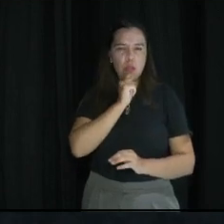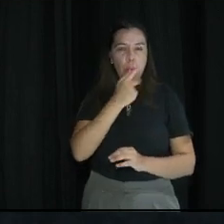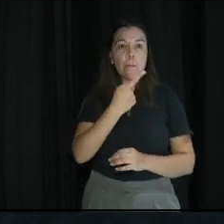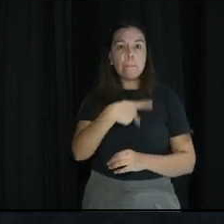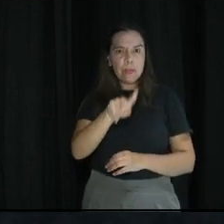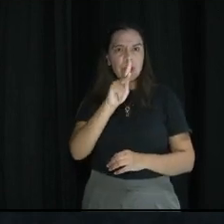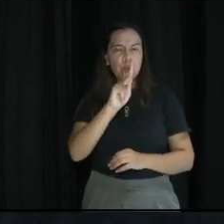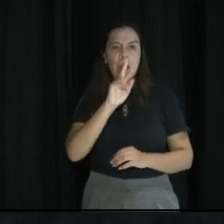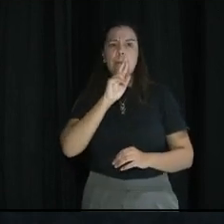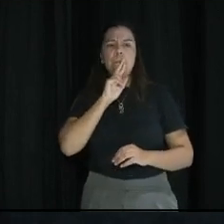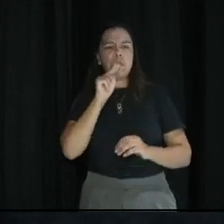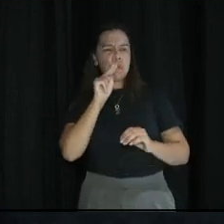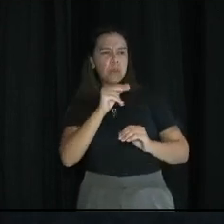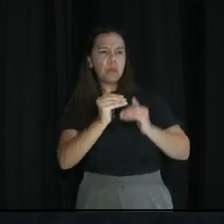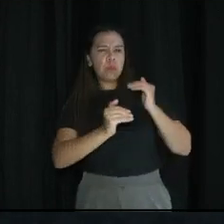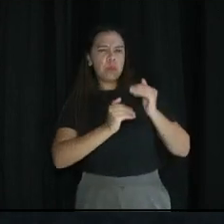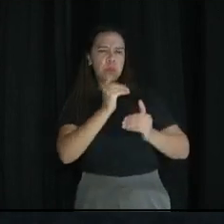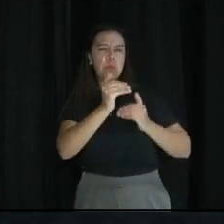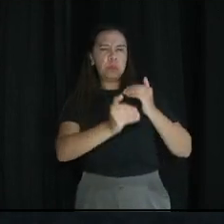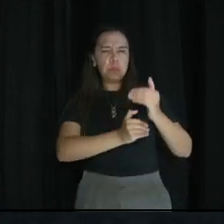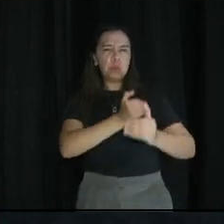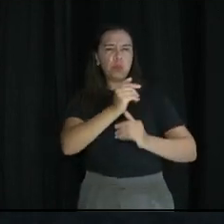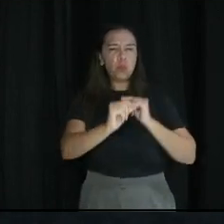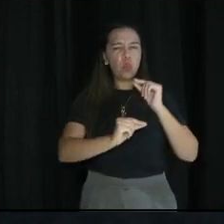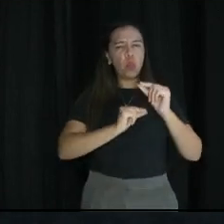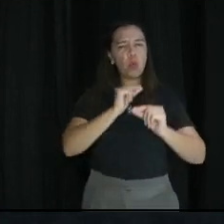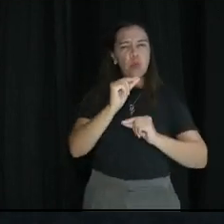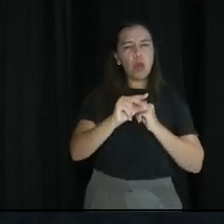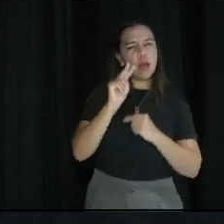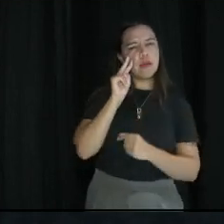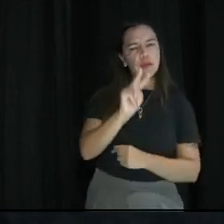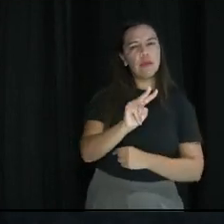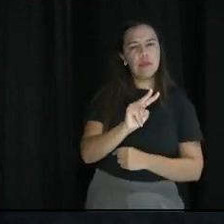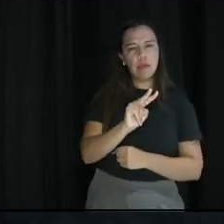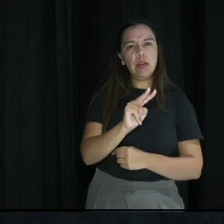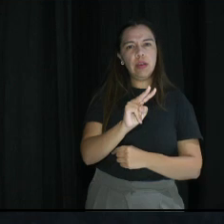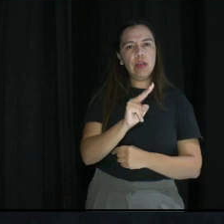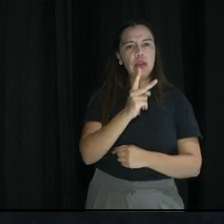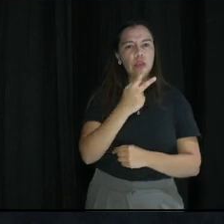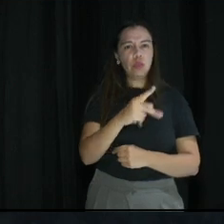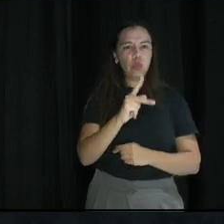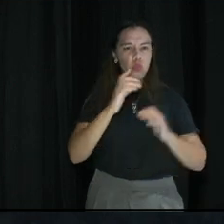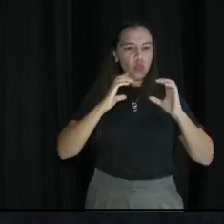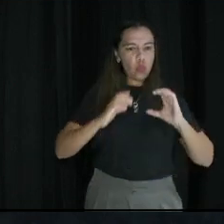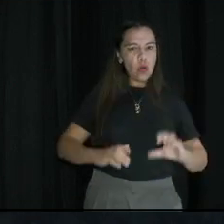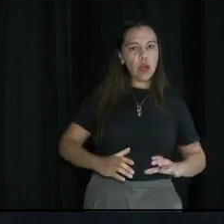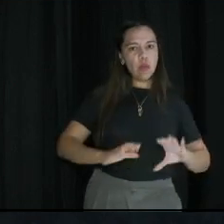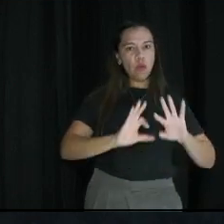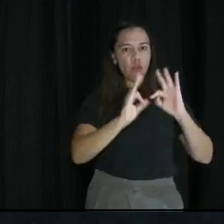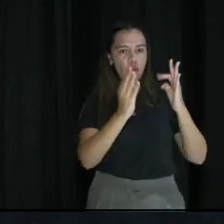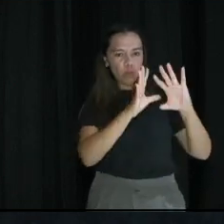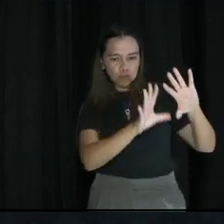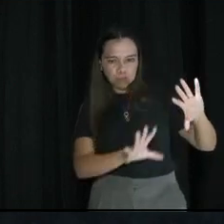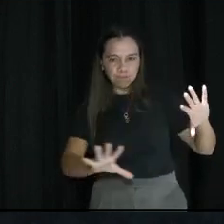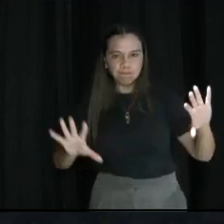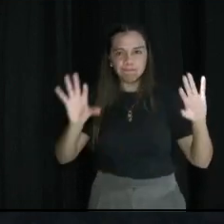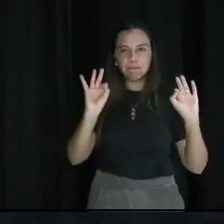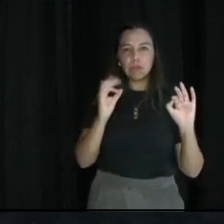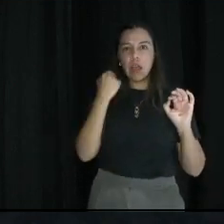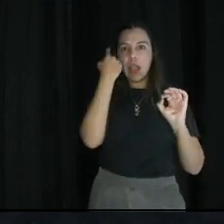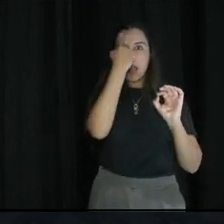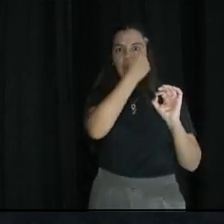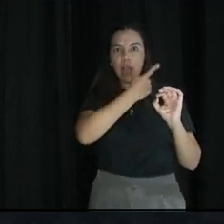notable, viéndose luego en cuanto a su condición corporal, en cuanto a su